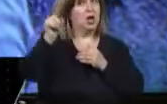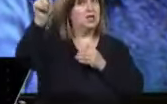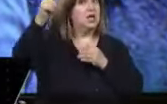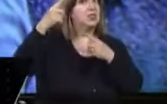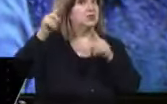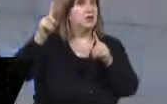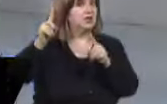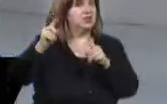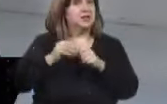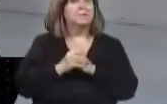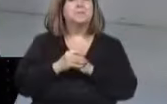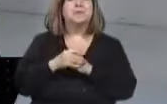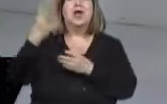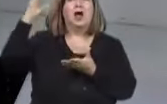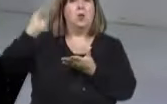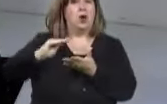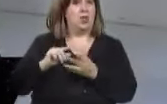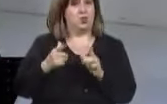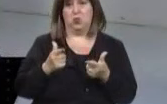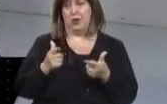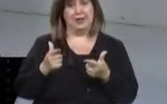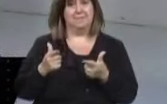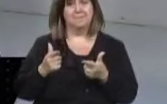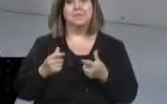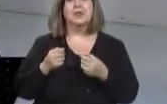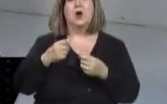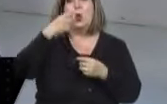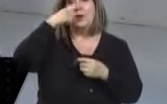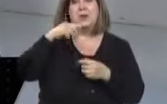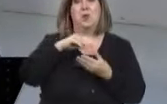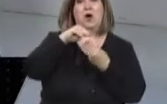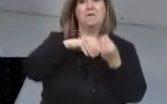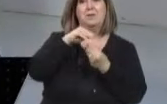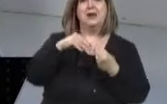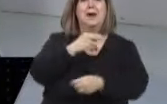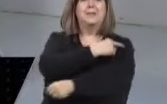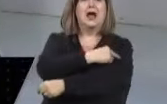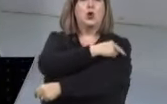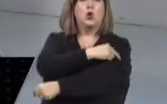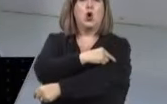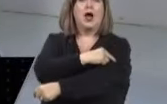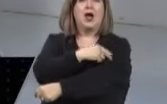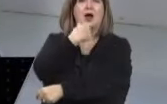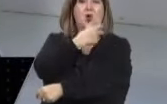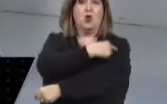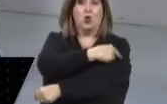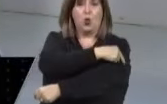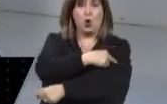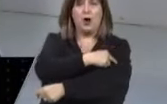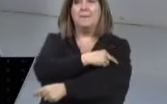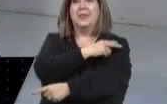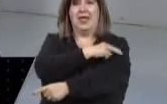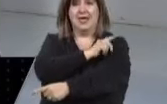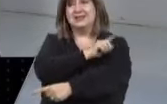situ. Lo último que pasó fue que la familia logró contactar con Cruz Roja. Cruz Roja los puso en contacto con una ONG.